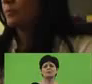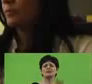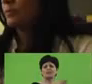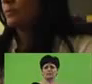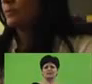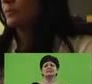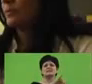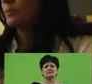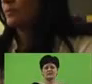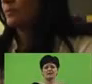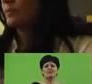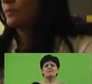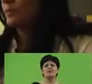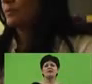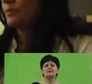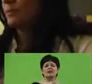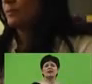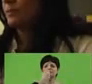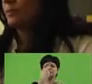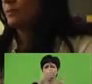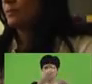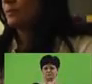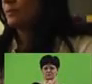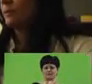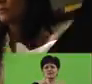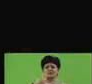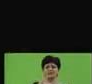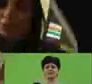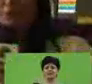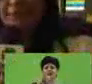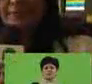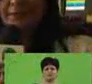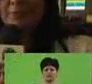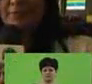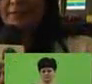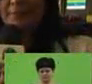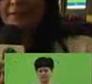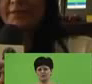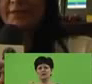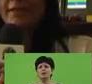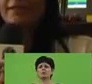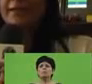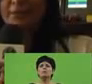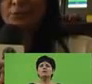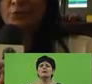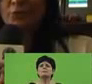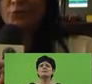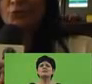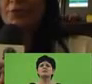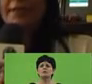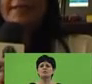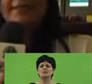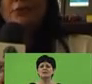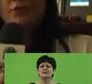discapacidad, es que nos falta la posibilidad de poder aceptar las diferencias. Las búsquedas empiezan a partir de cada uno de